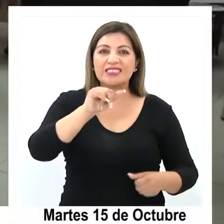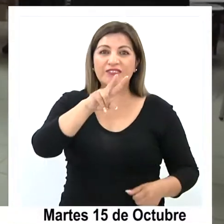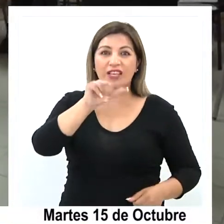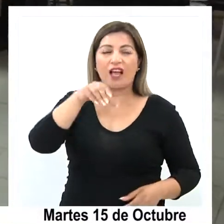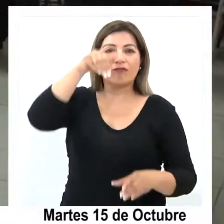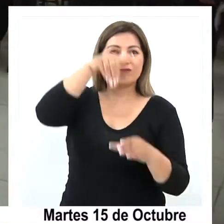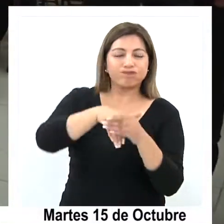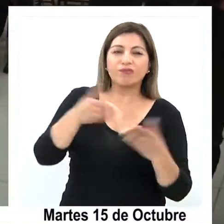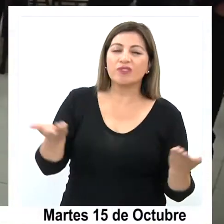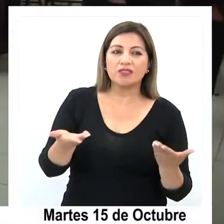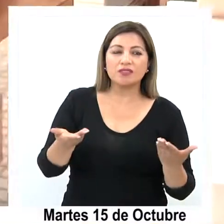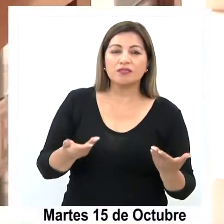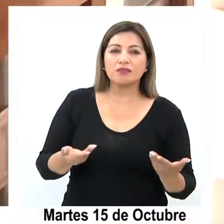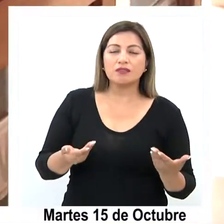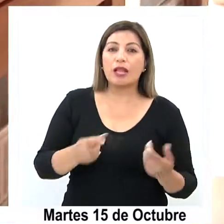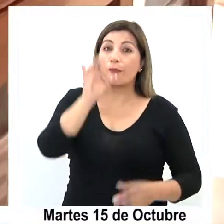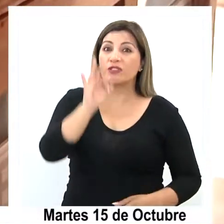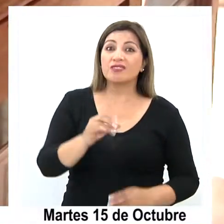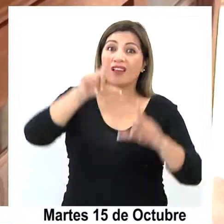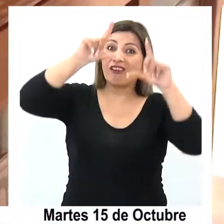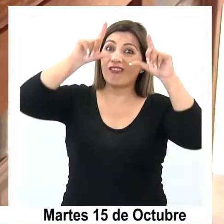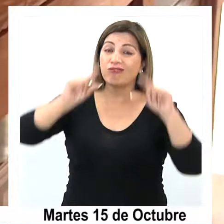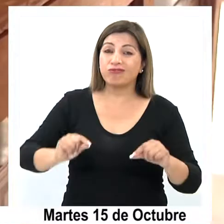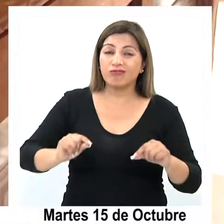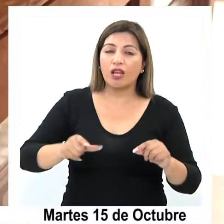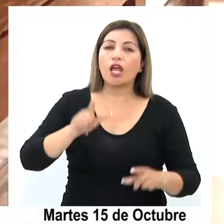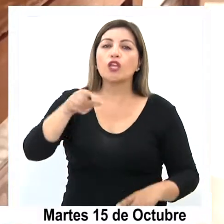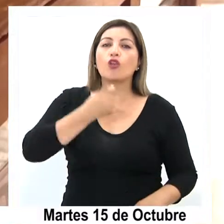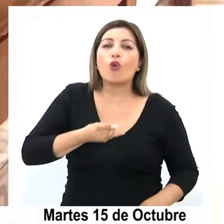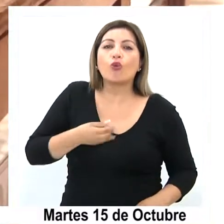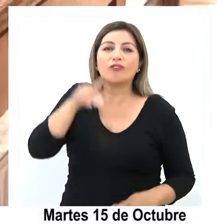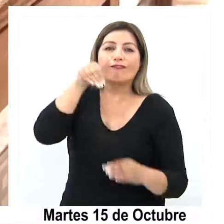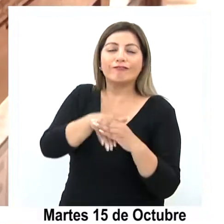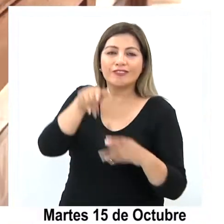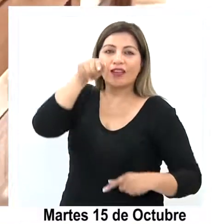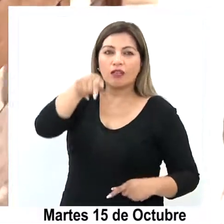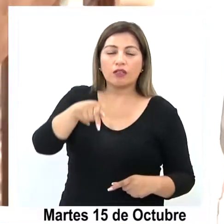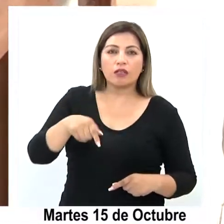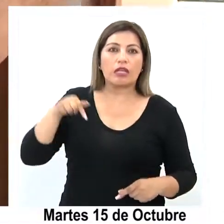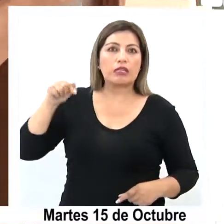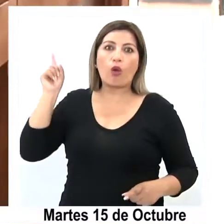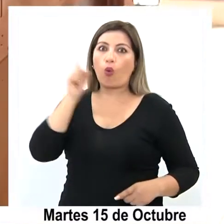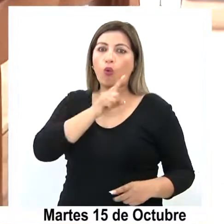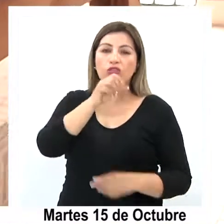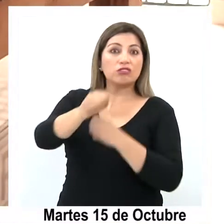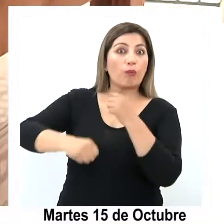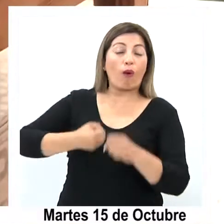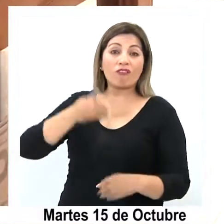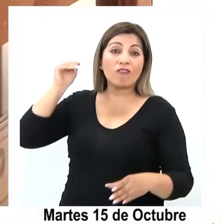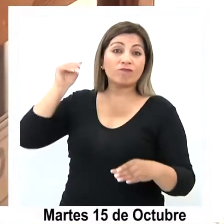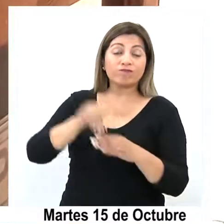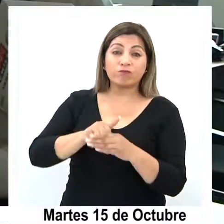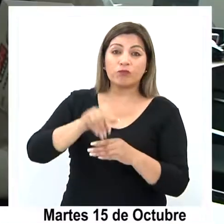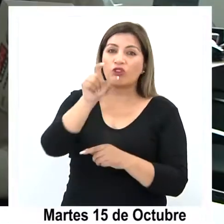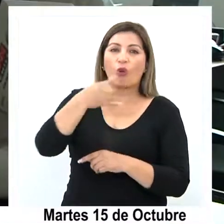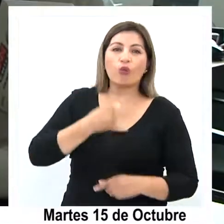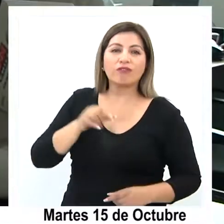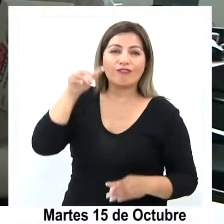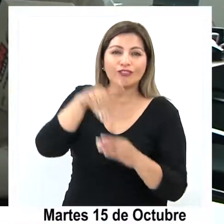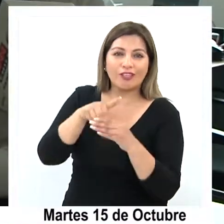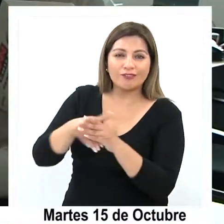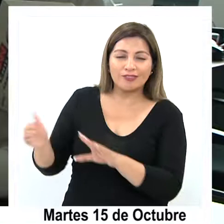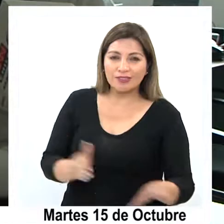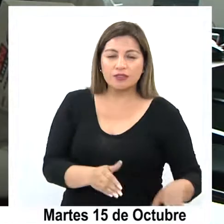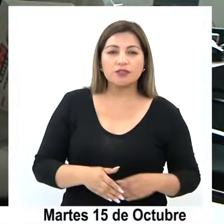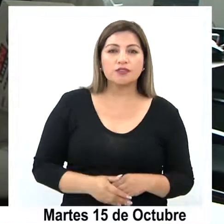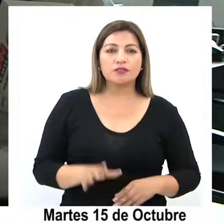-electoral es reducir las cifras de abstencionismo que han venido en aumento en las últimas elecciones. Nosotros estamos